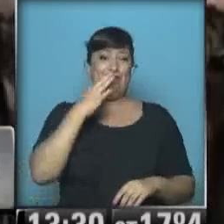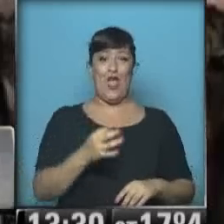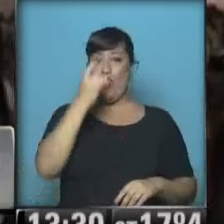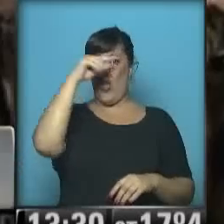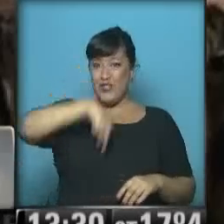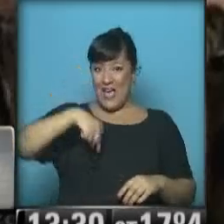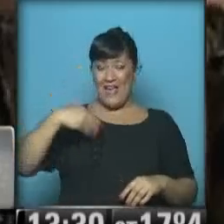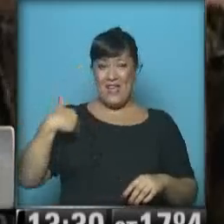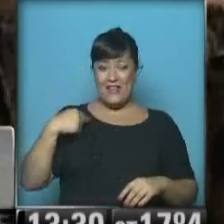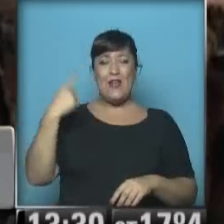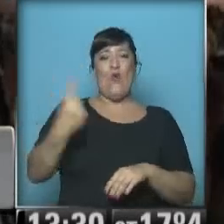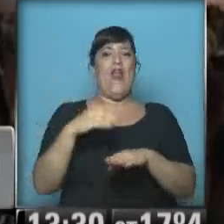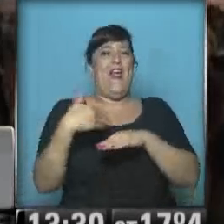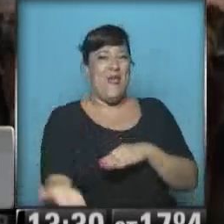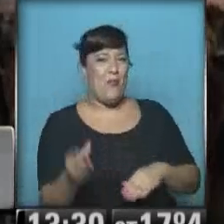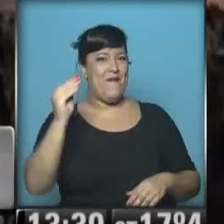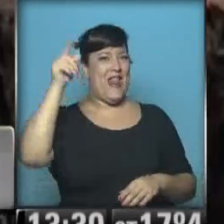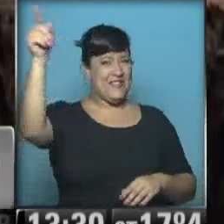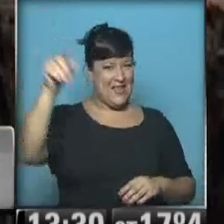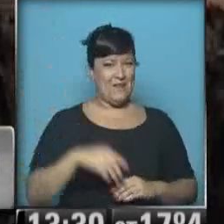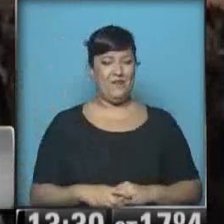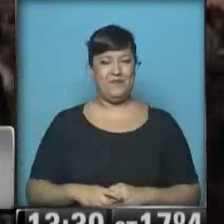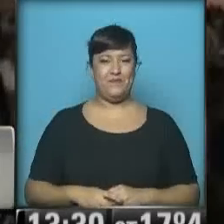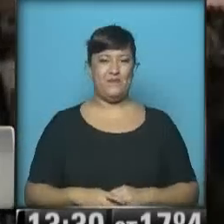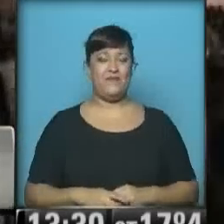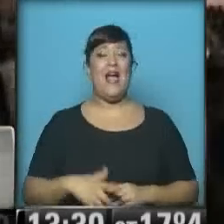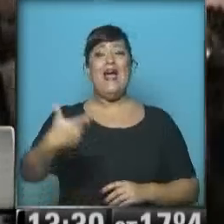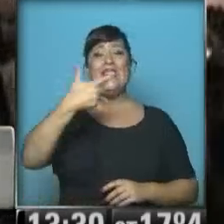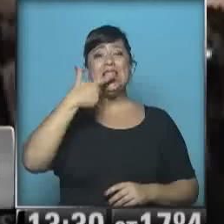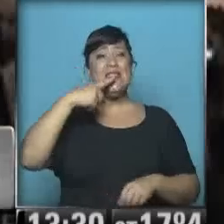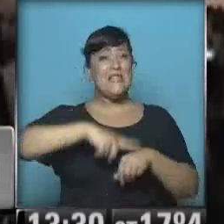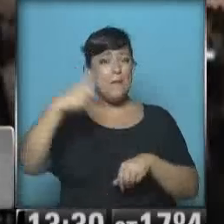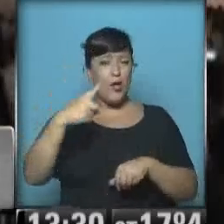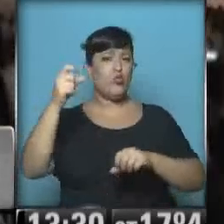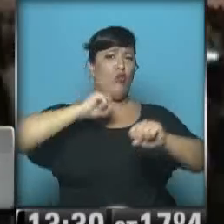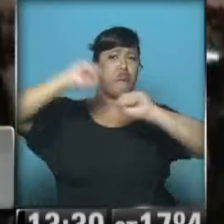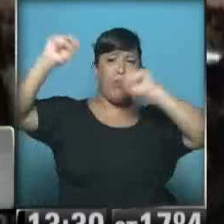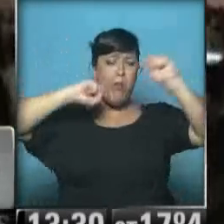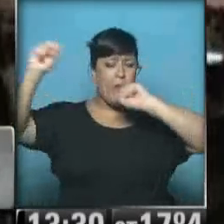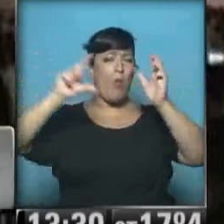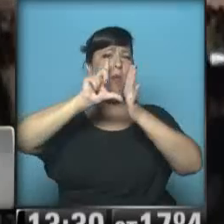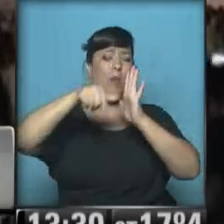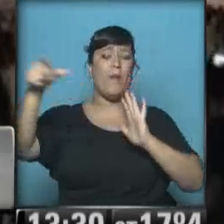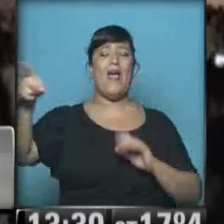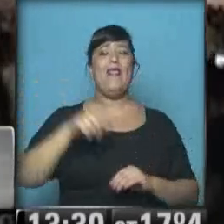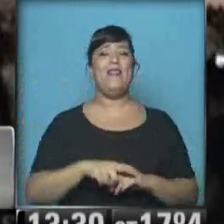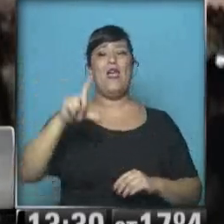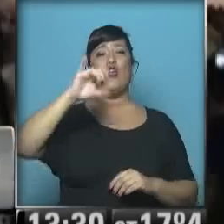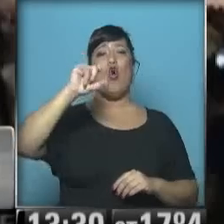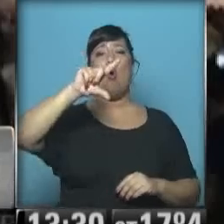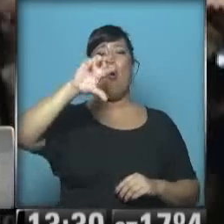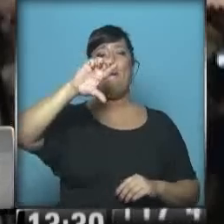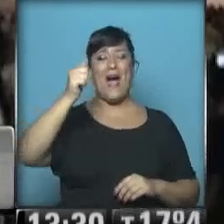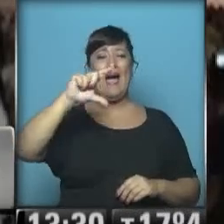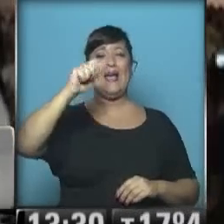Así es, fueron 17 minutos de estallidos multicolor en el cielo de Copacabana, donde miles de